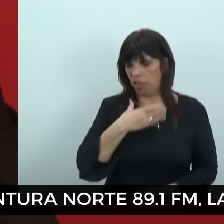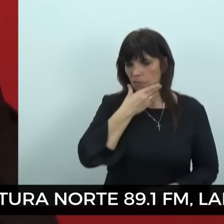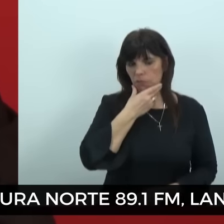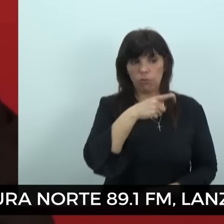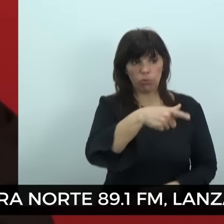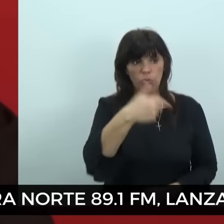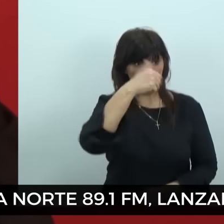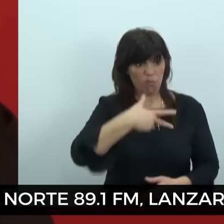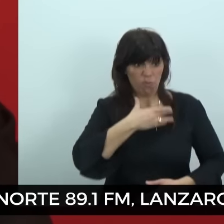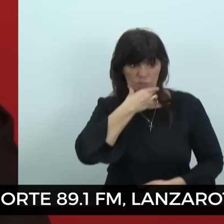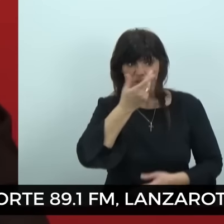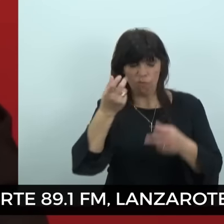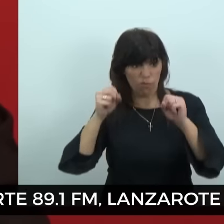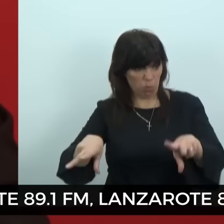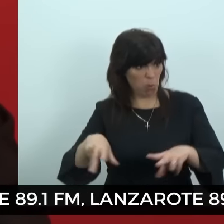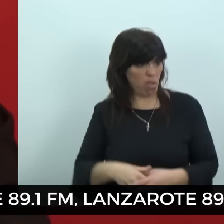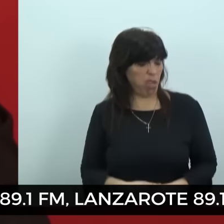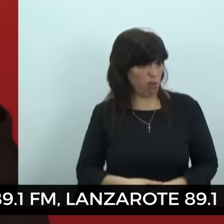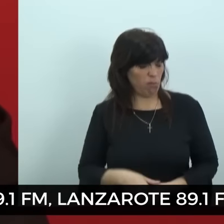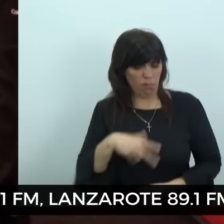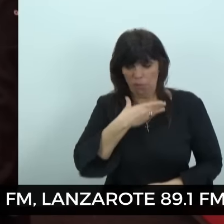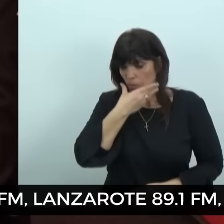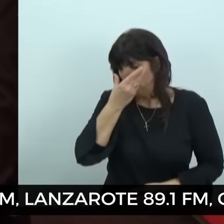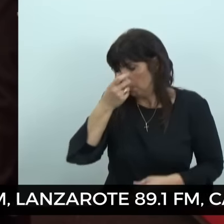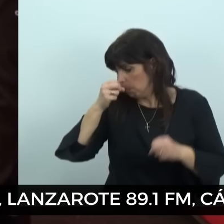Eres, sí, un estúpido. Hay